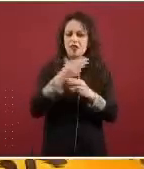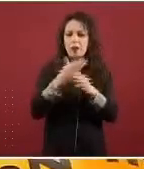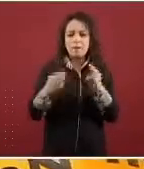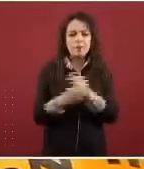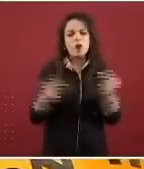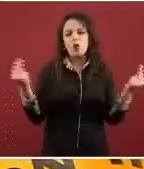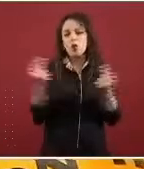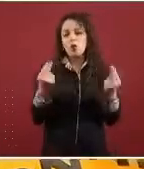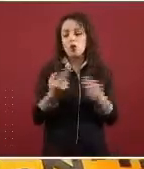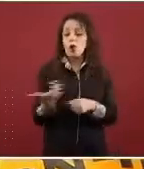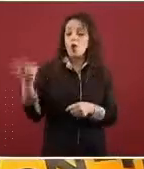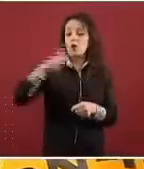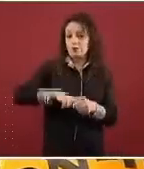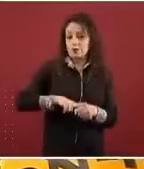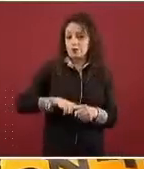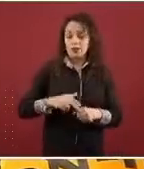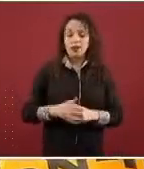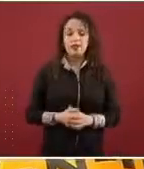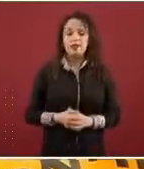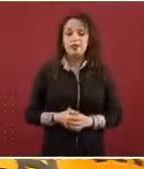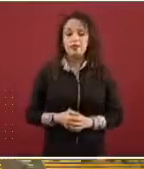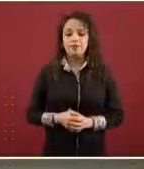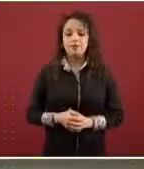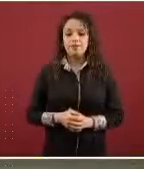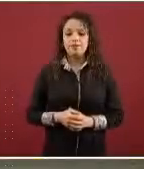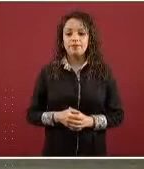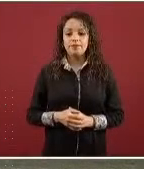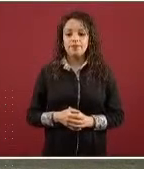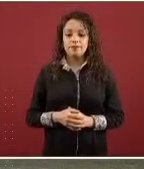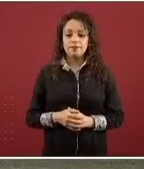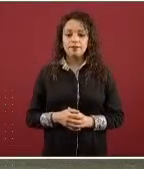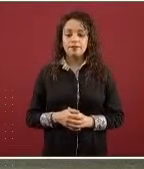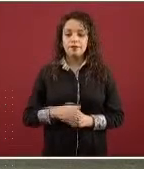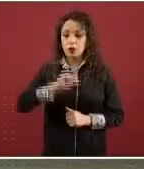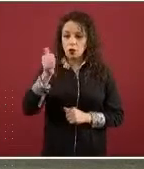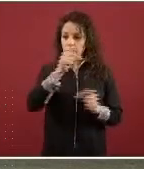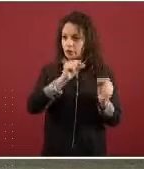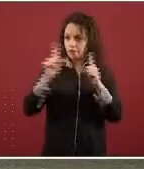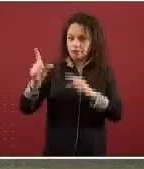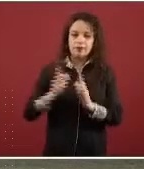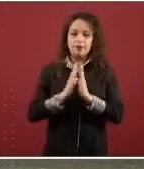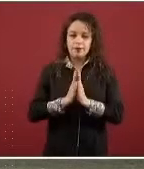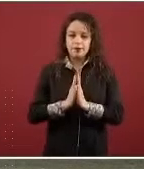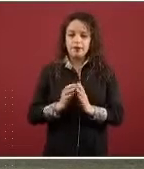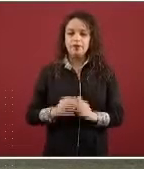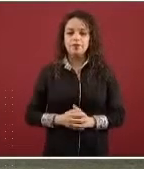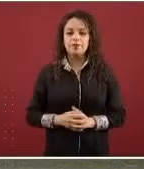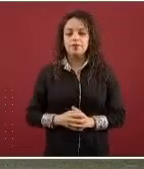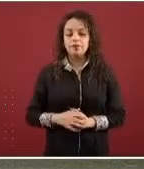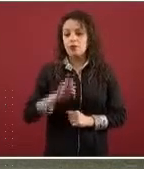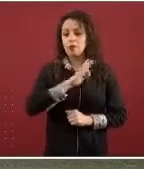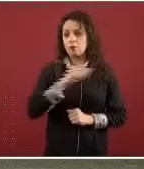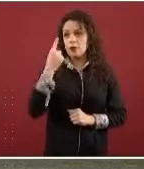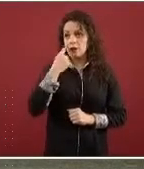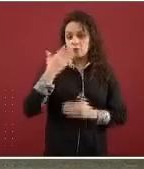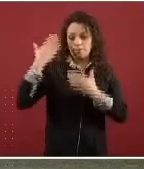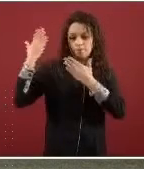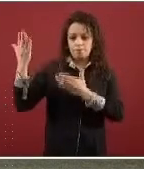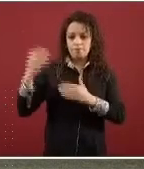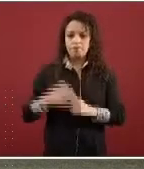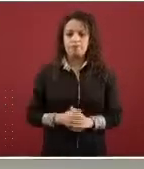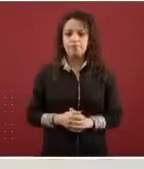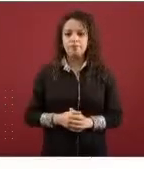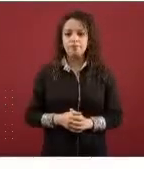hospitales. Del equipo médico, la que sigue, por favor. Ahí ven ustedes el equipo,